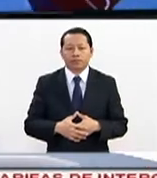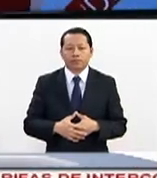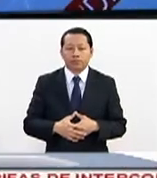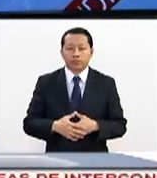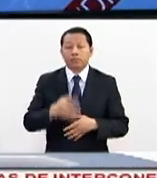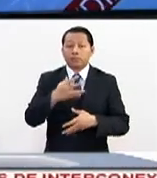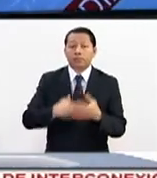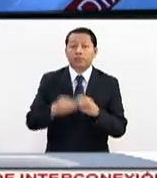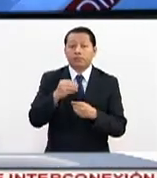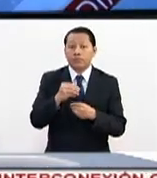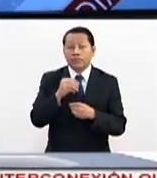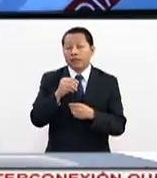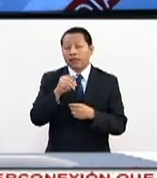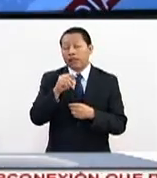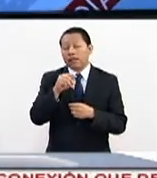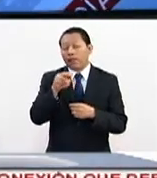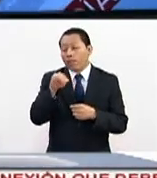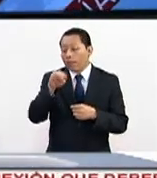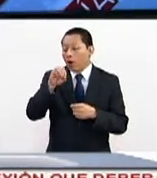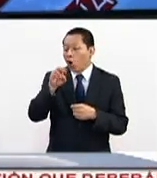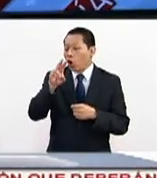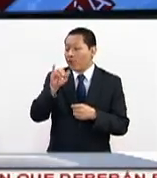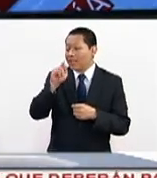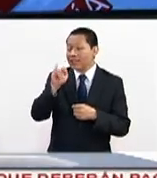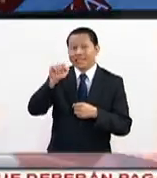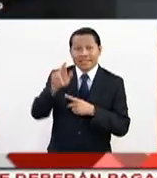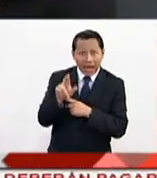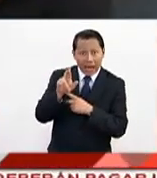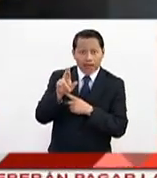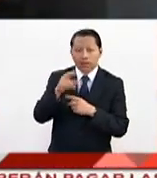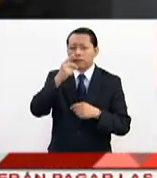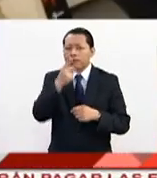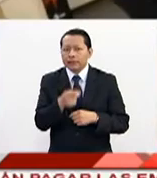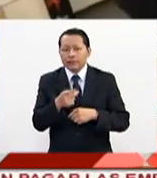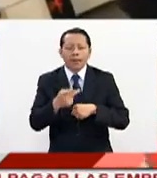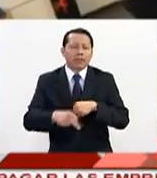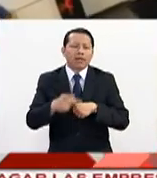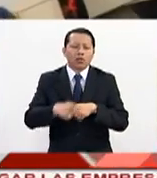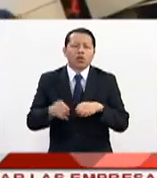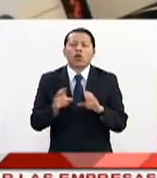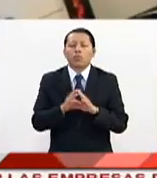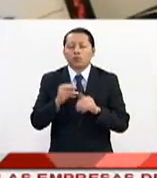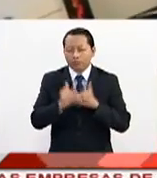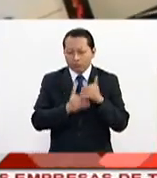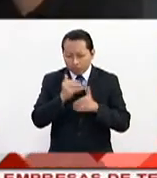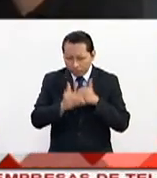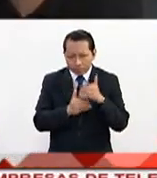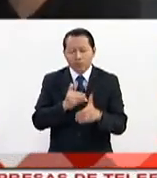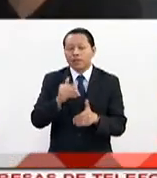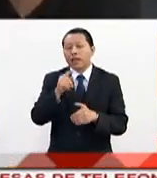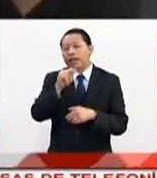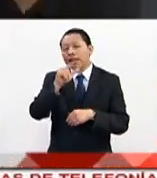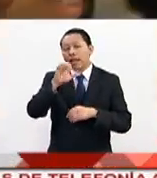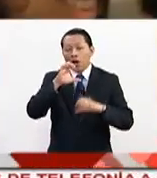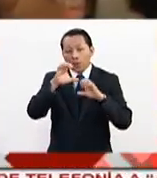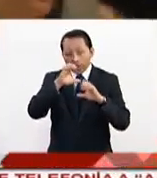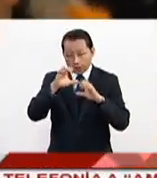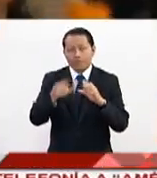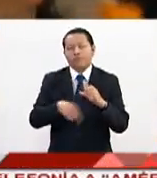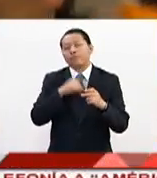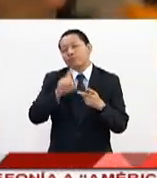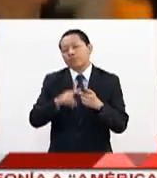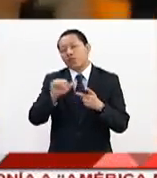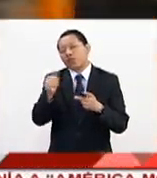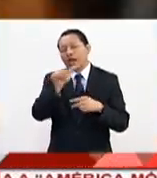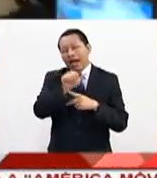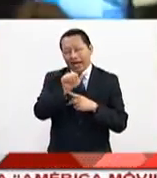A su vez, Telefónica Movistar afirmó que esta decisión pone en riesgo los avances en el sector de telecomunicaciones y AT&T